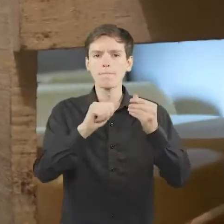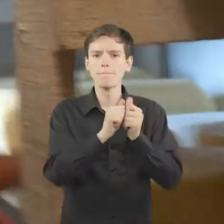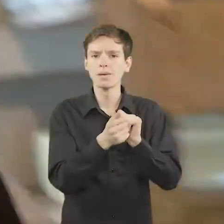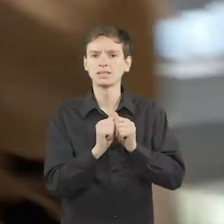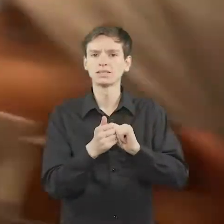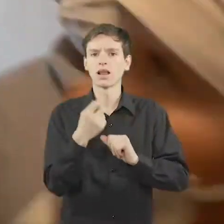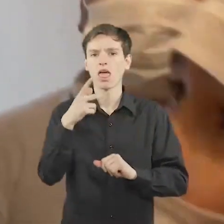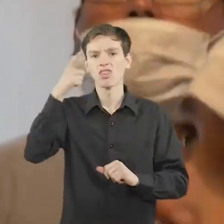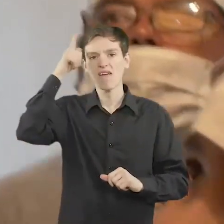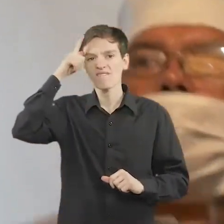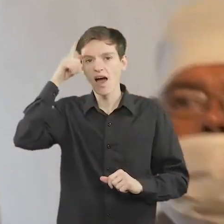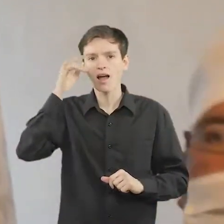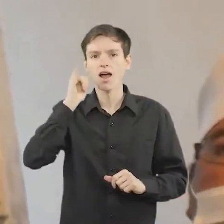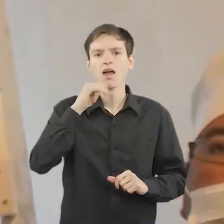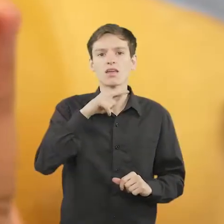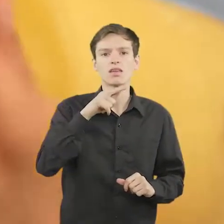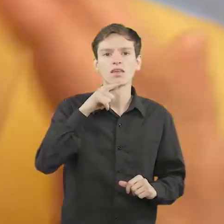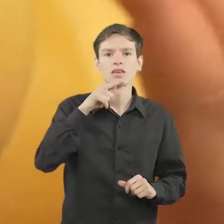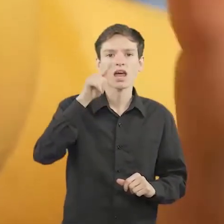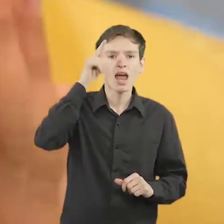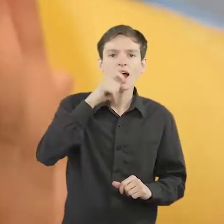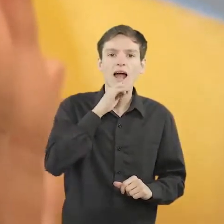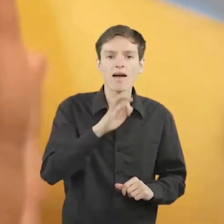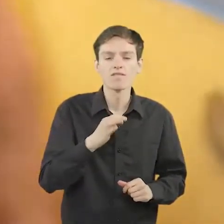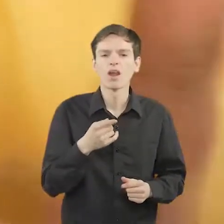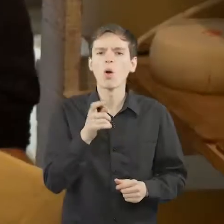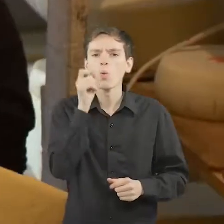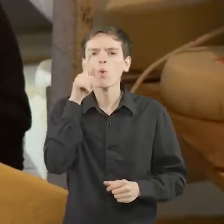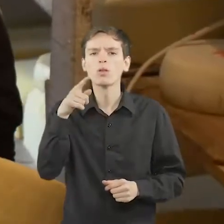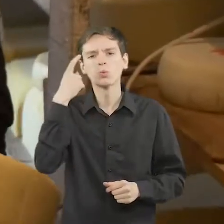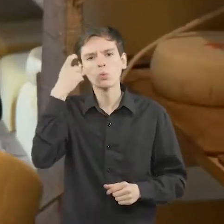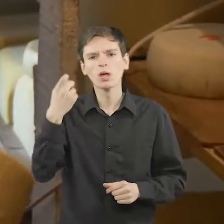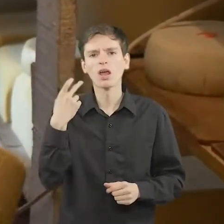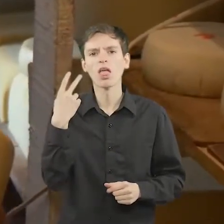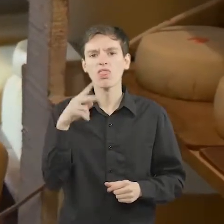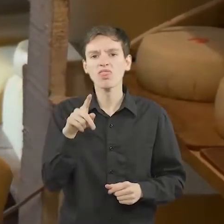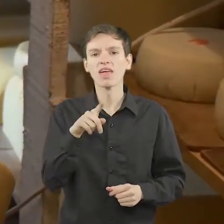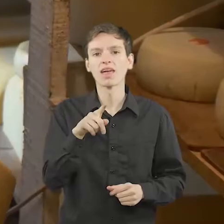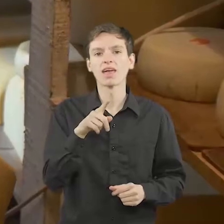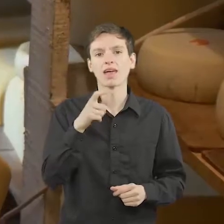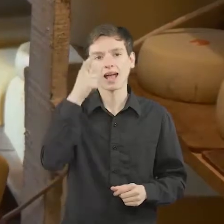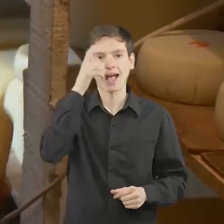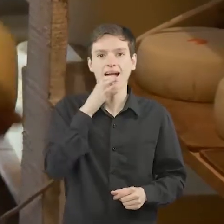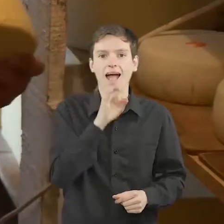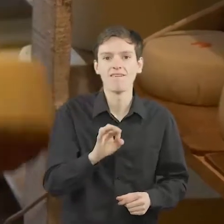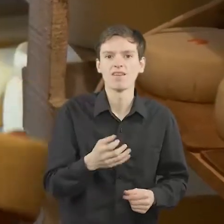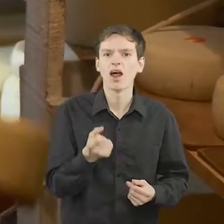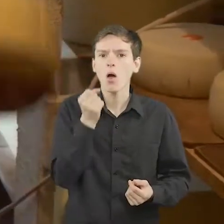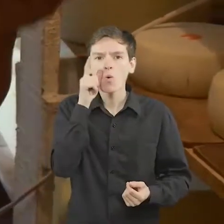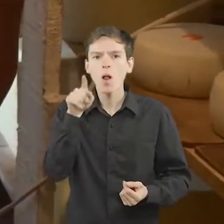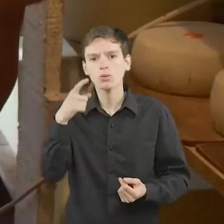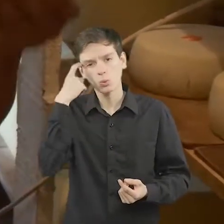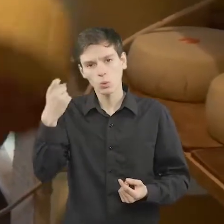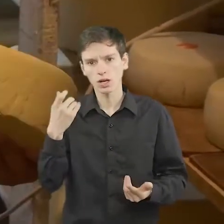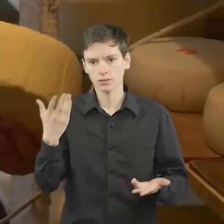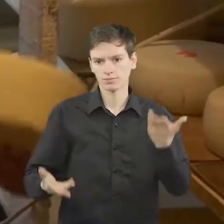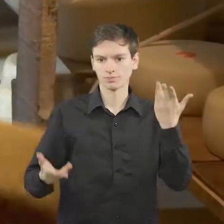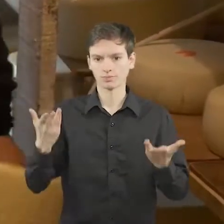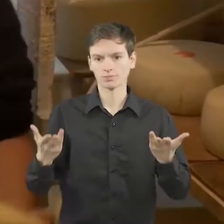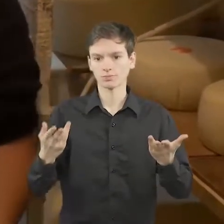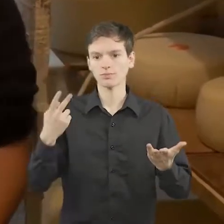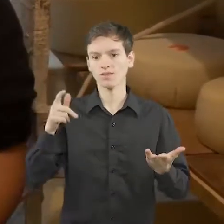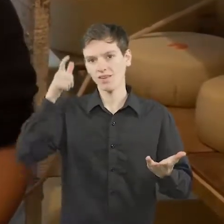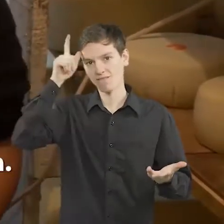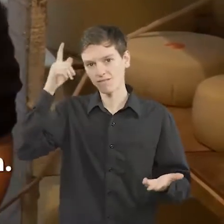Aquí estos son mezclas que son de vaca y cabra. ¿Cuál creen ustedes que es de cabra? ¿Este o este? Un,